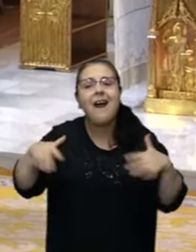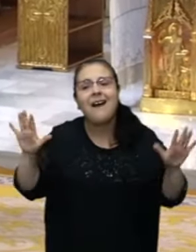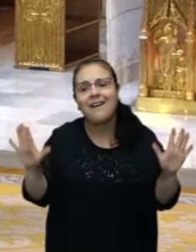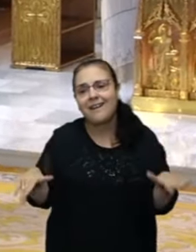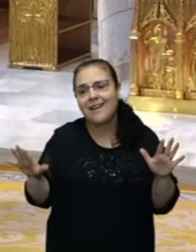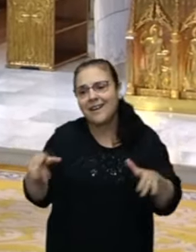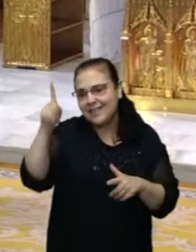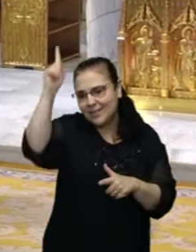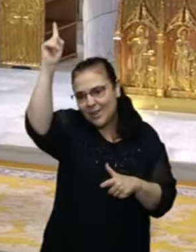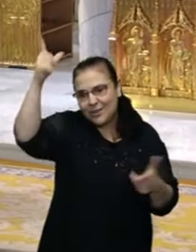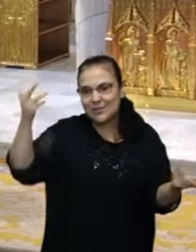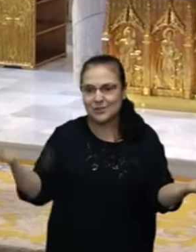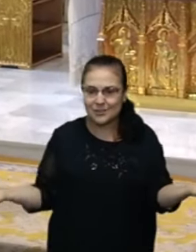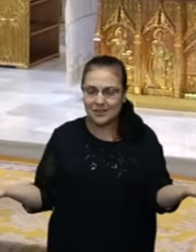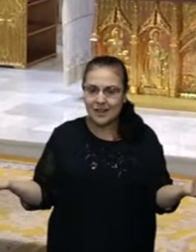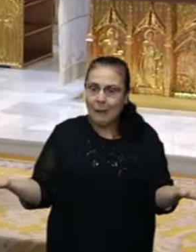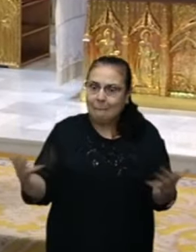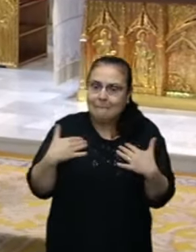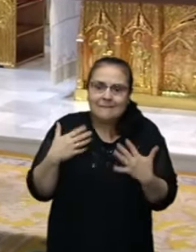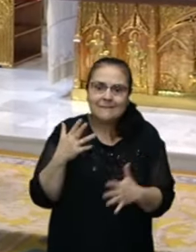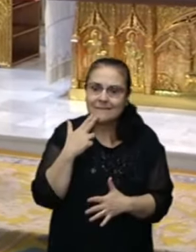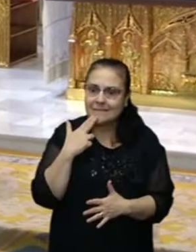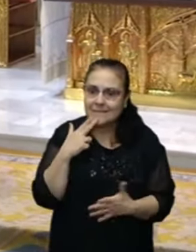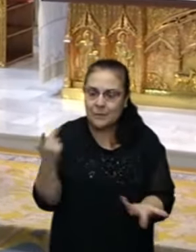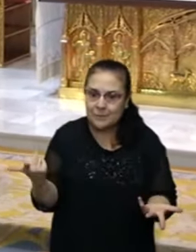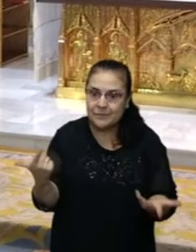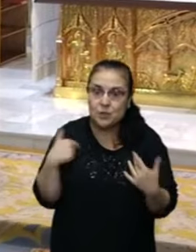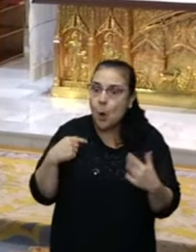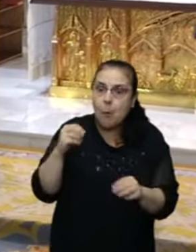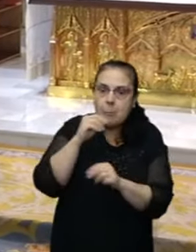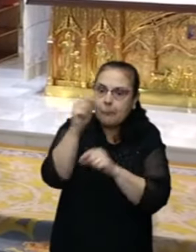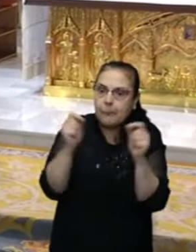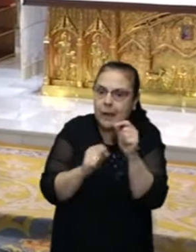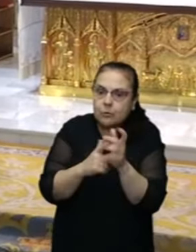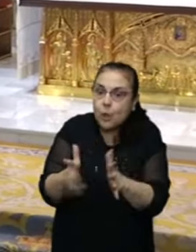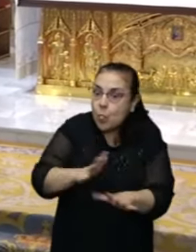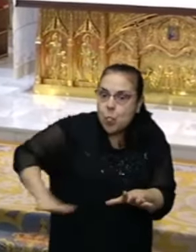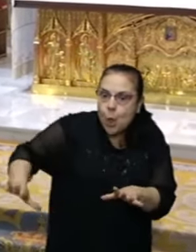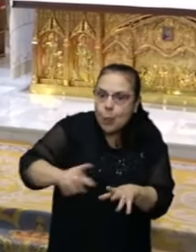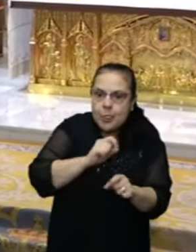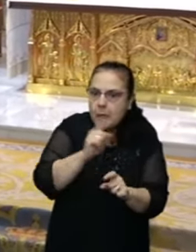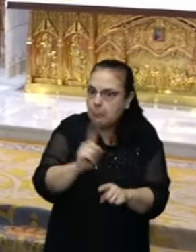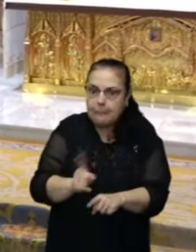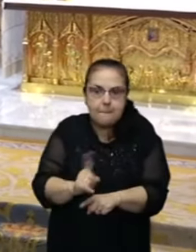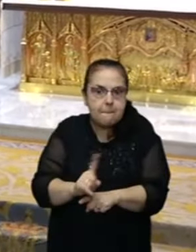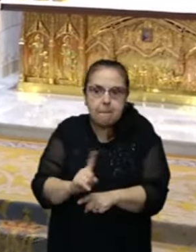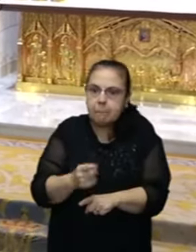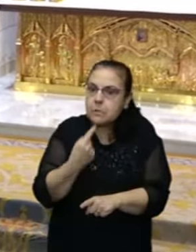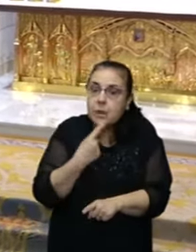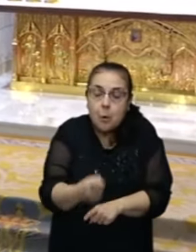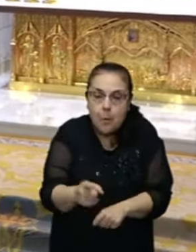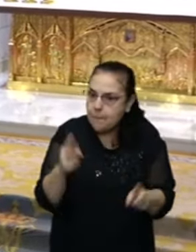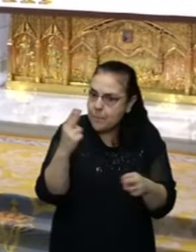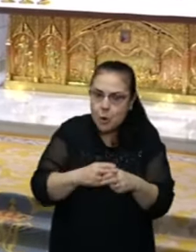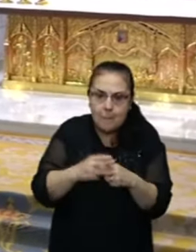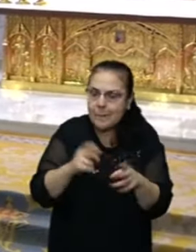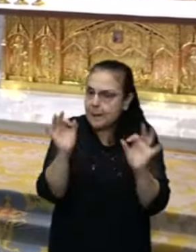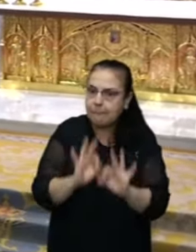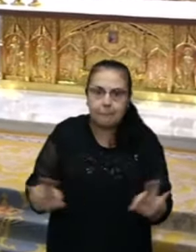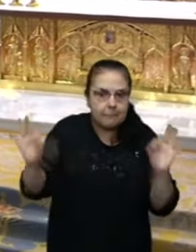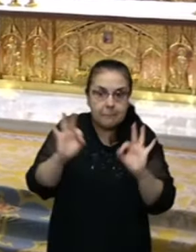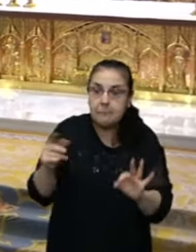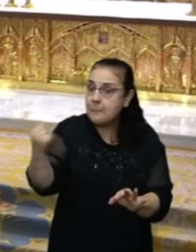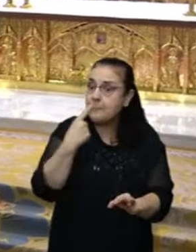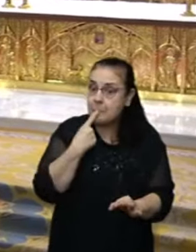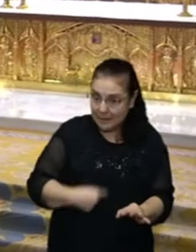Dios, muy terrible. No le pregunté de dónde era, ni me dio a conocer su nombre. Me dijo: